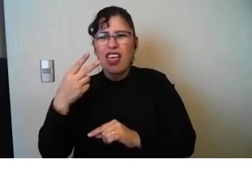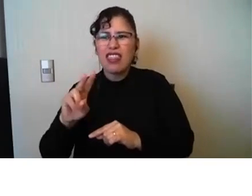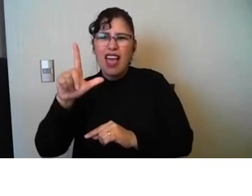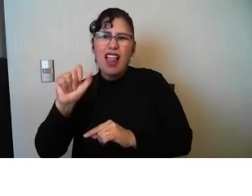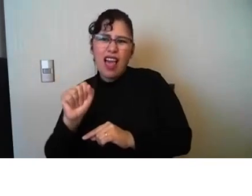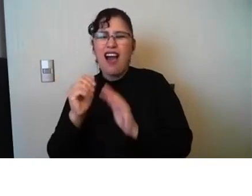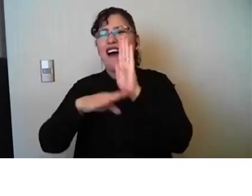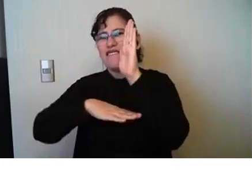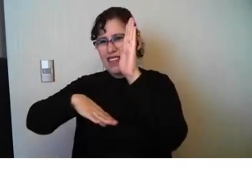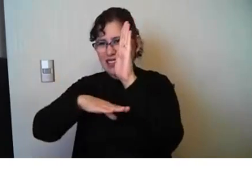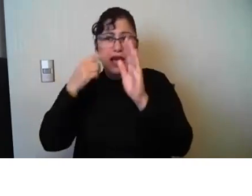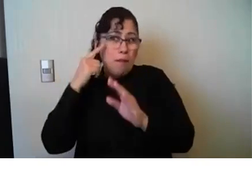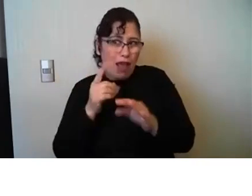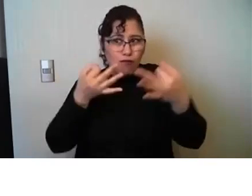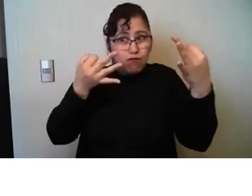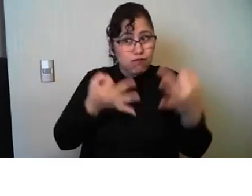Pero en estricto rigor,